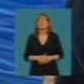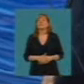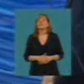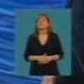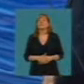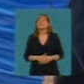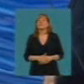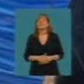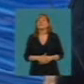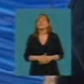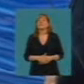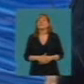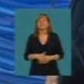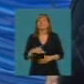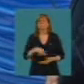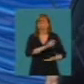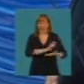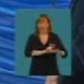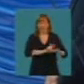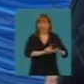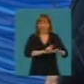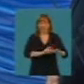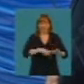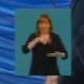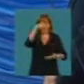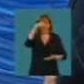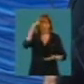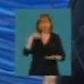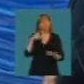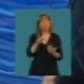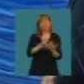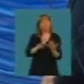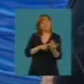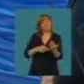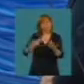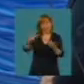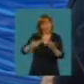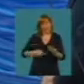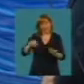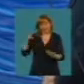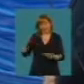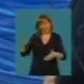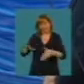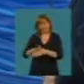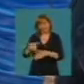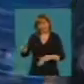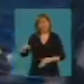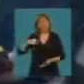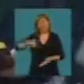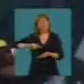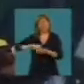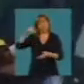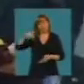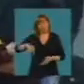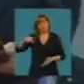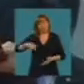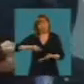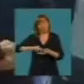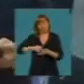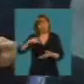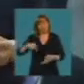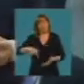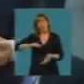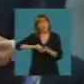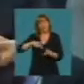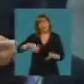Acto seguido, el señor escribano del Gobierno Nacional, la lectura del acta correspondiente. En la ciudad de Buenos Aires,